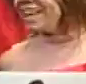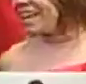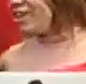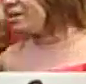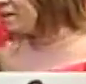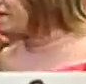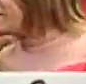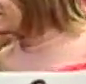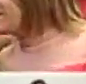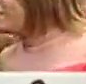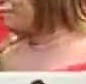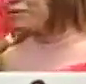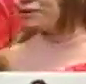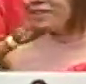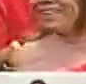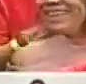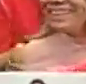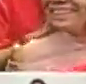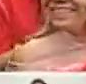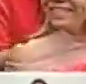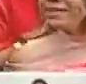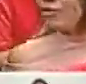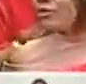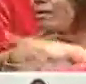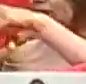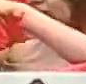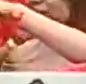Te pongo esa tarea histórica.